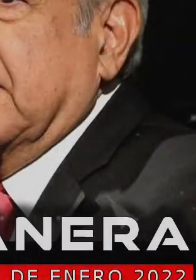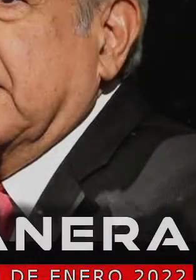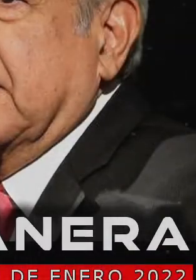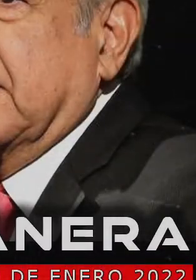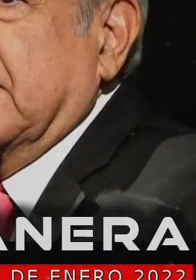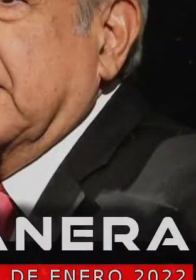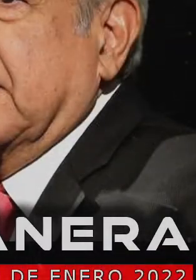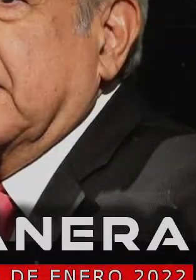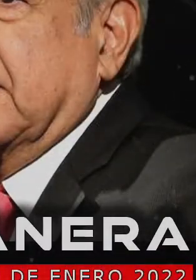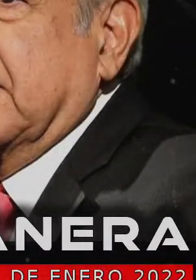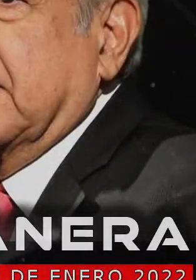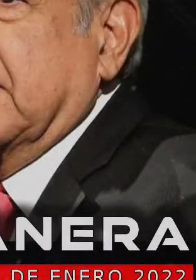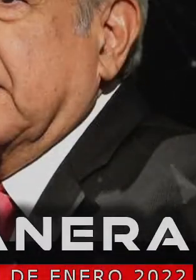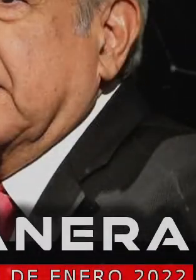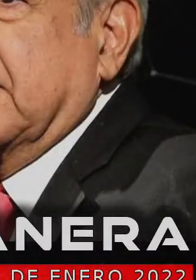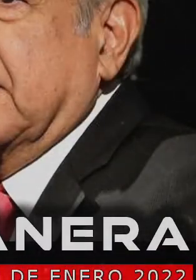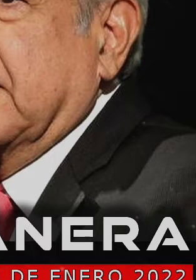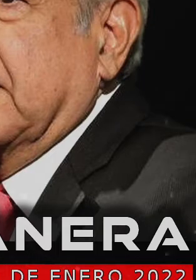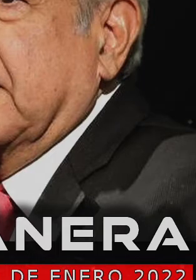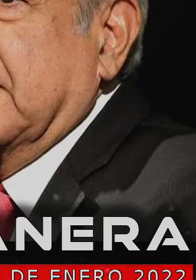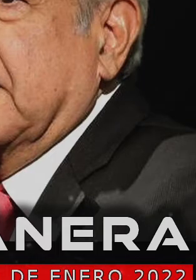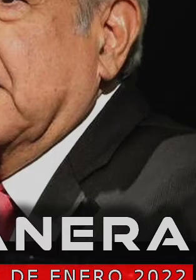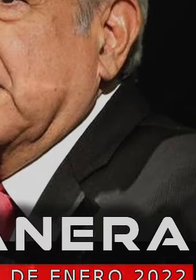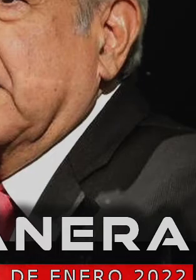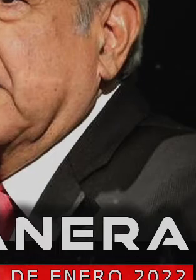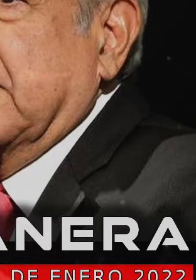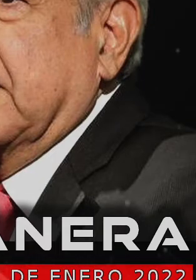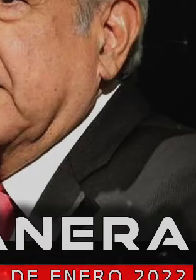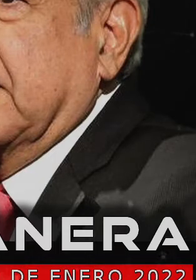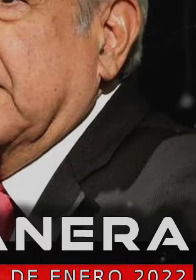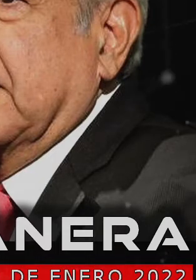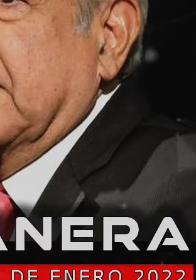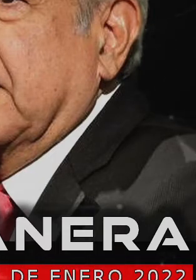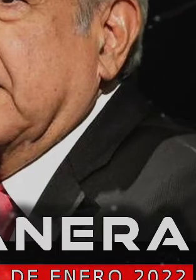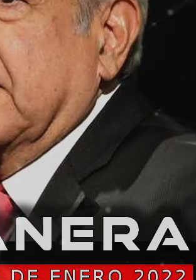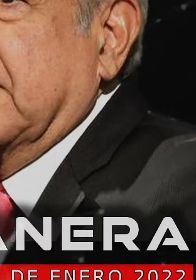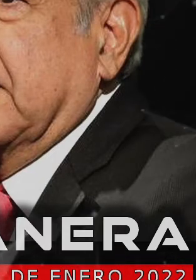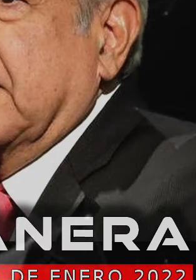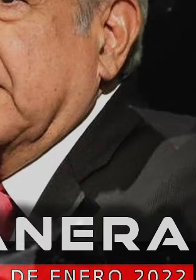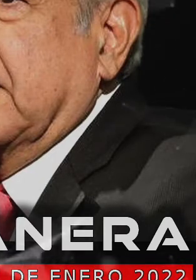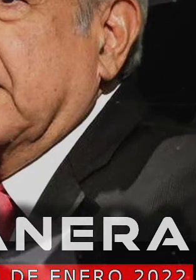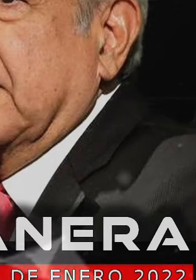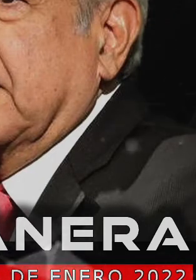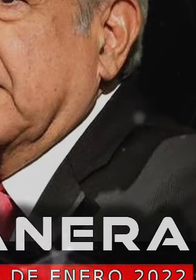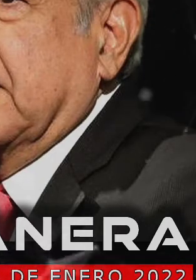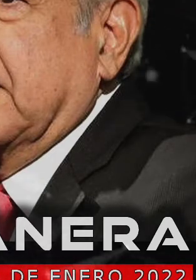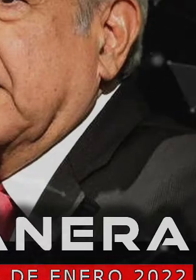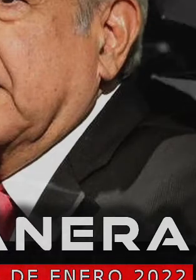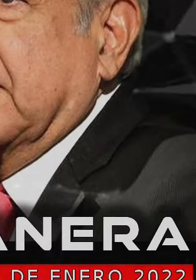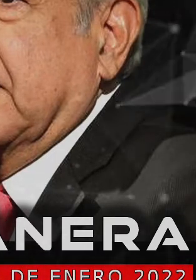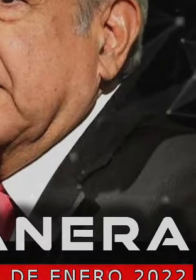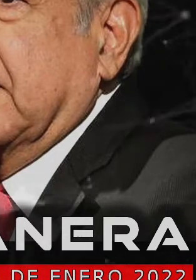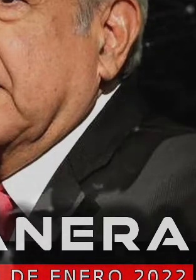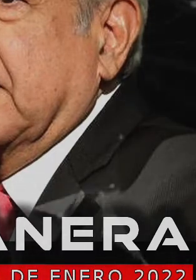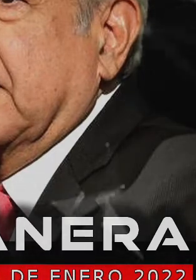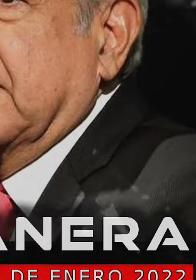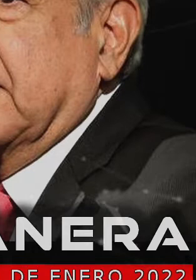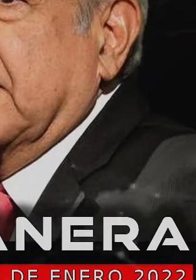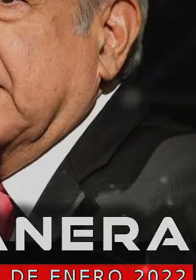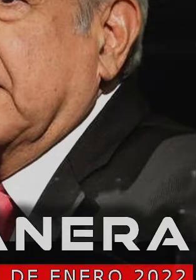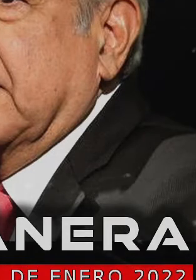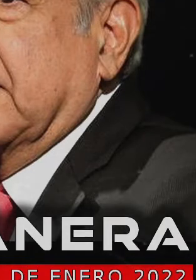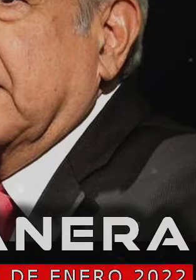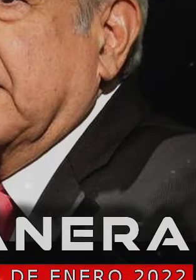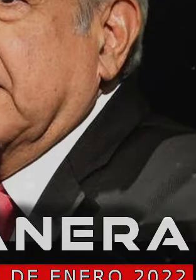Mantente informado y visita nuestra cuenta de Twitter, @escuchadiario, donde podrás encontrar notas destacadas y lo más reciente de